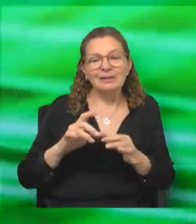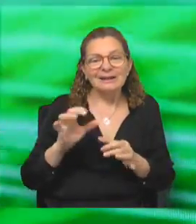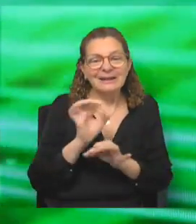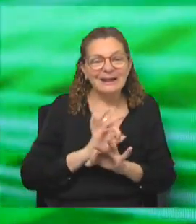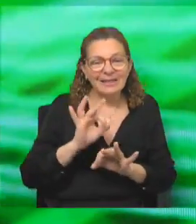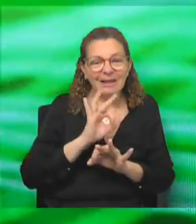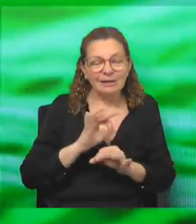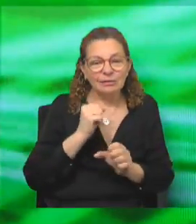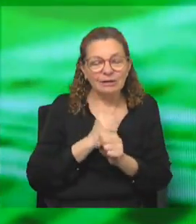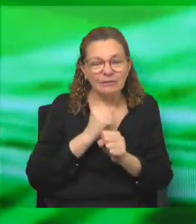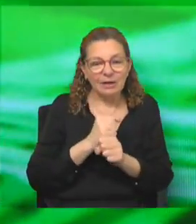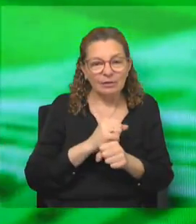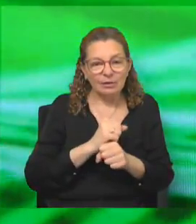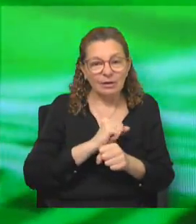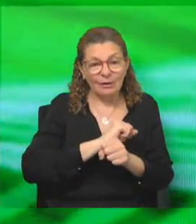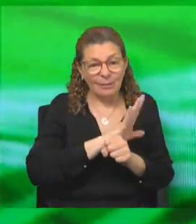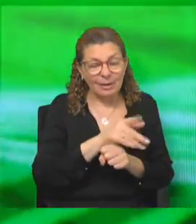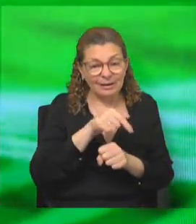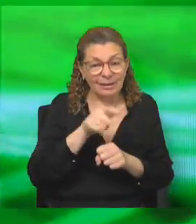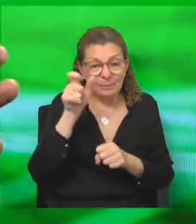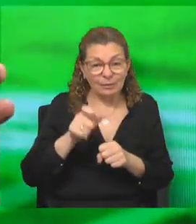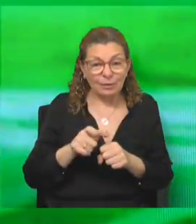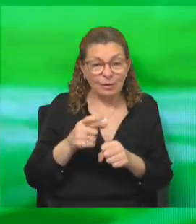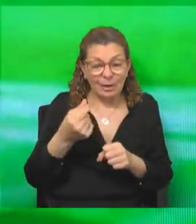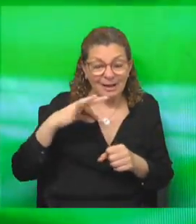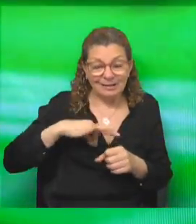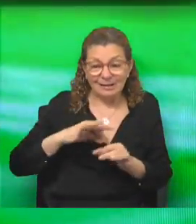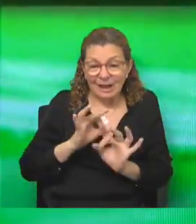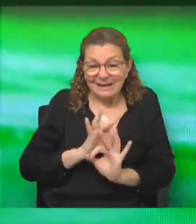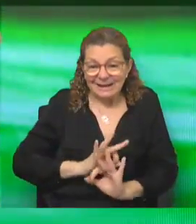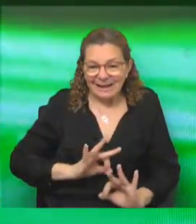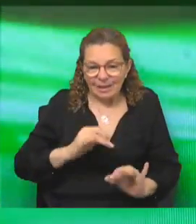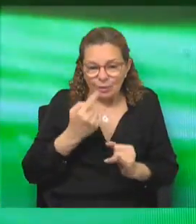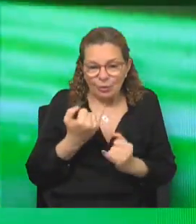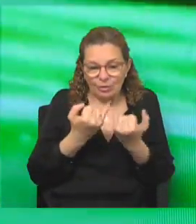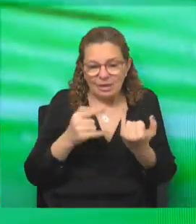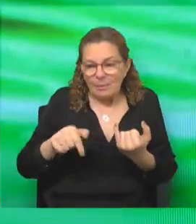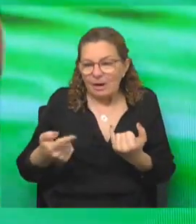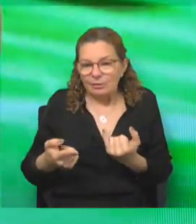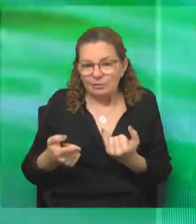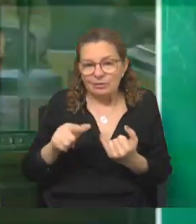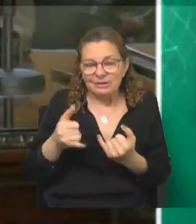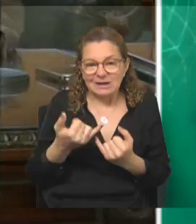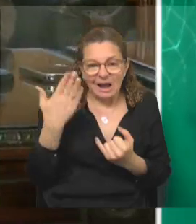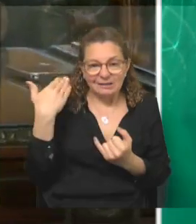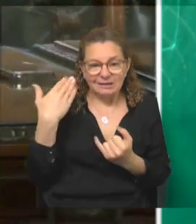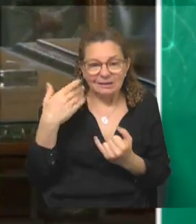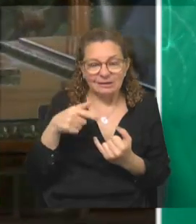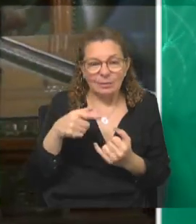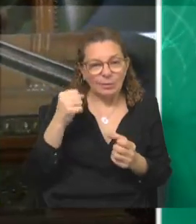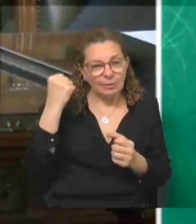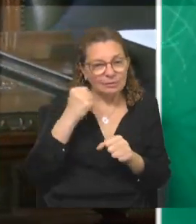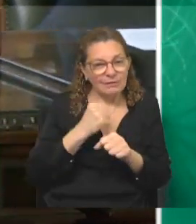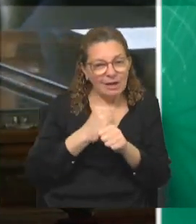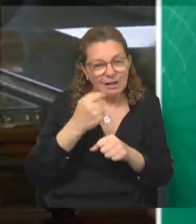tiene Entonces cuando vino la pandemia esa gente se quedó sin ingreso de un día para el otro Entonces ya en ese momento yo estuve trabajando